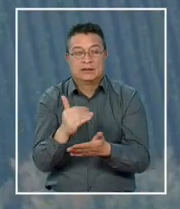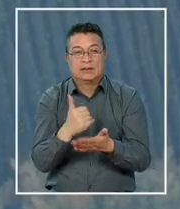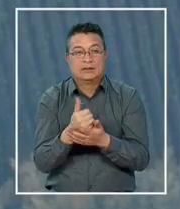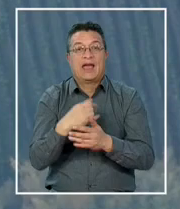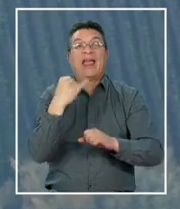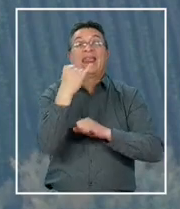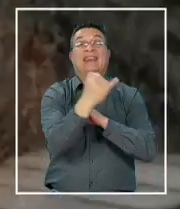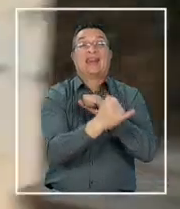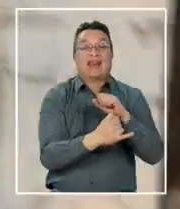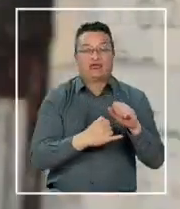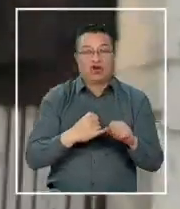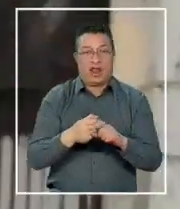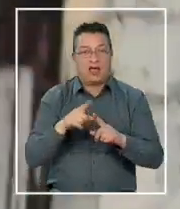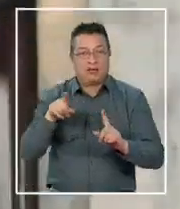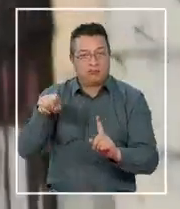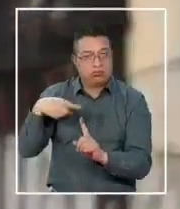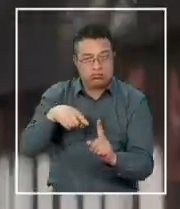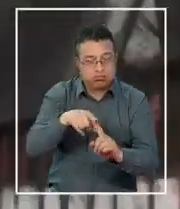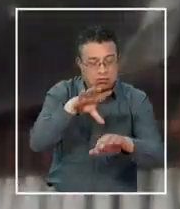transnacional